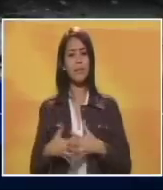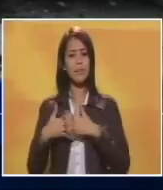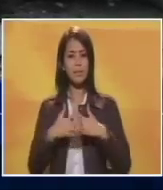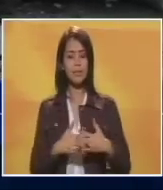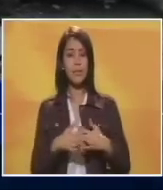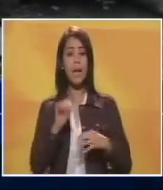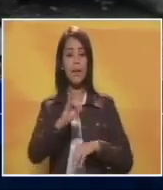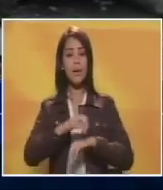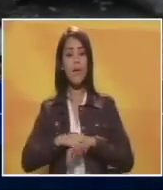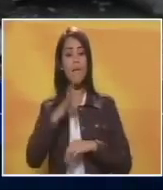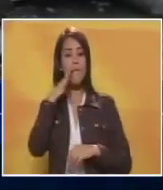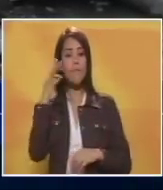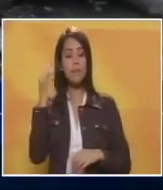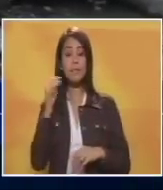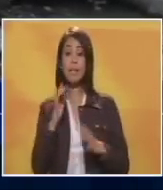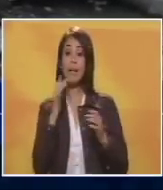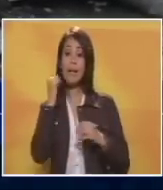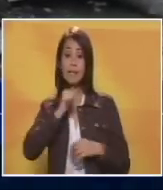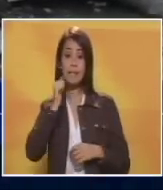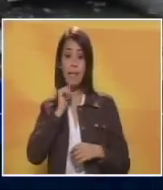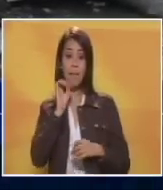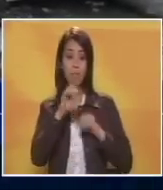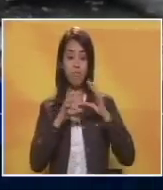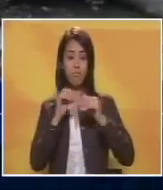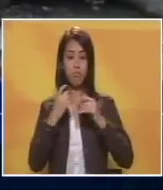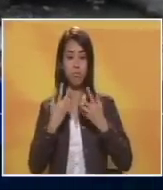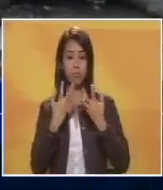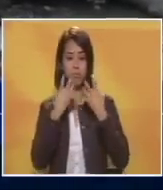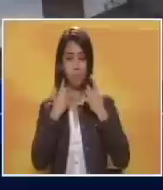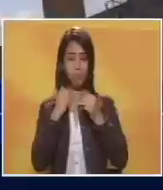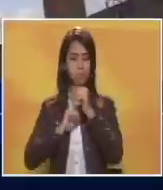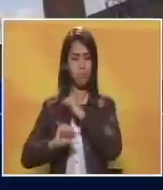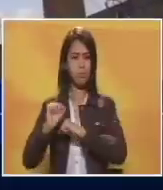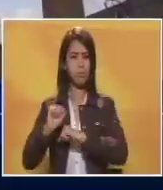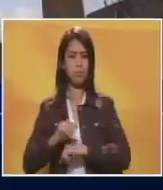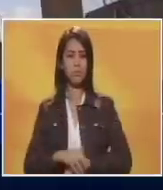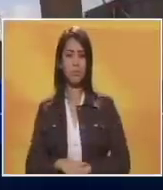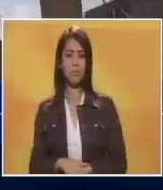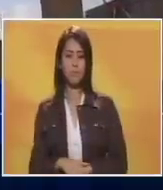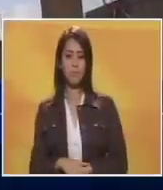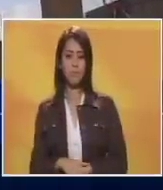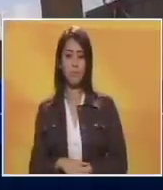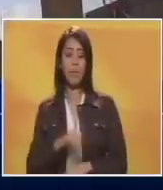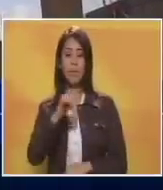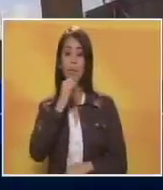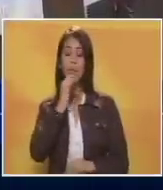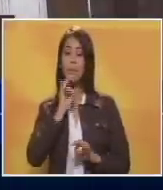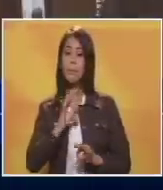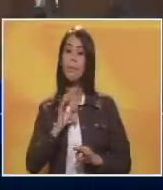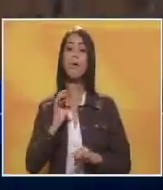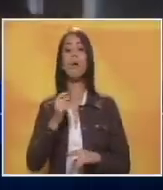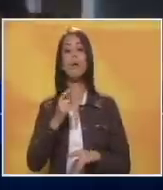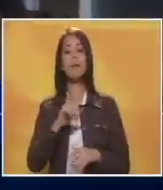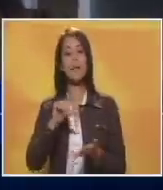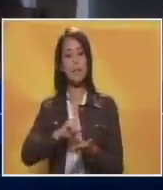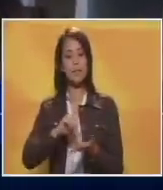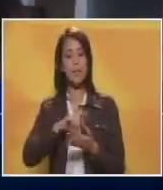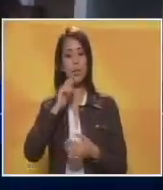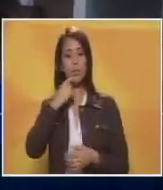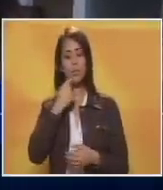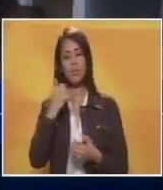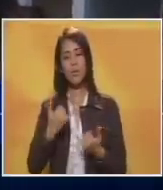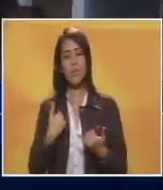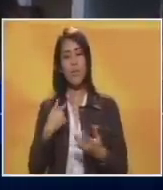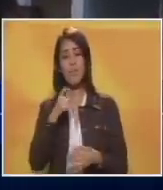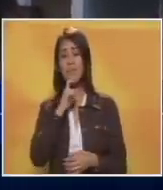y Francia, que el sábado lanzaron ataques aéreos como represalia. Lavrov agregó que Moscú y Occidente están viviendo momentos